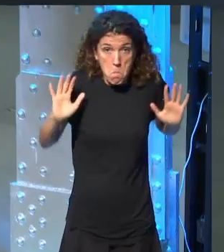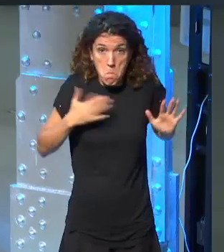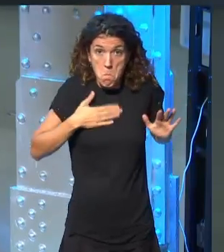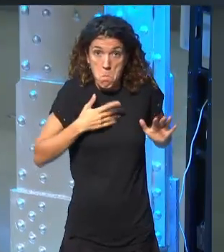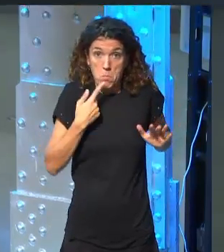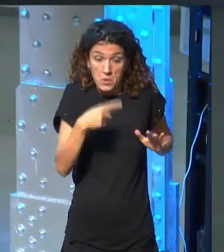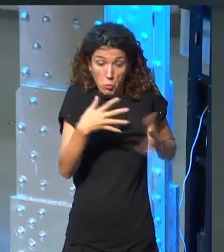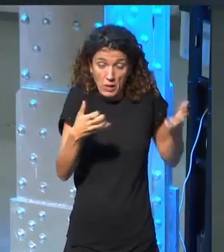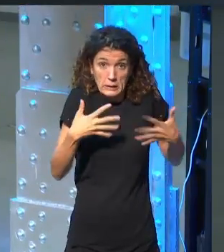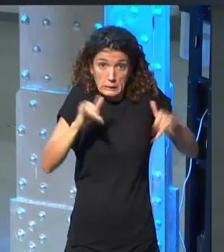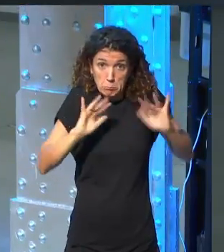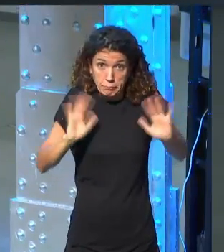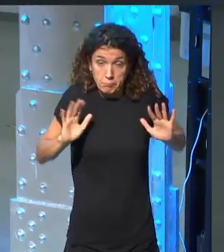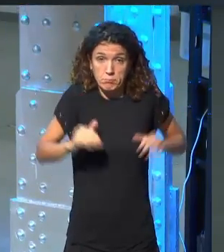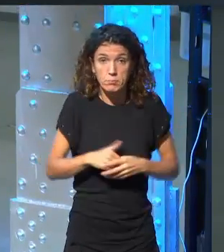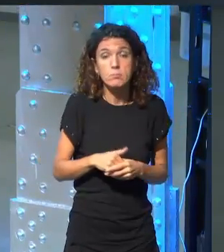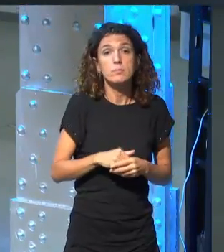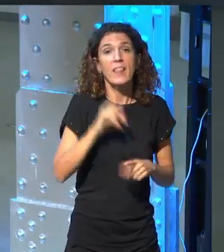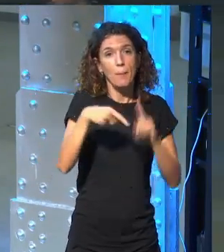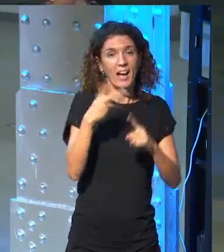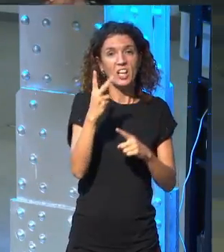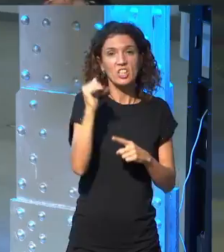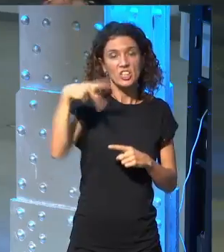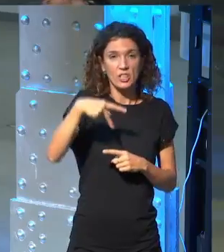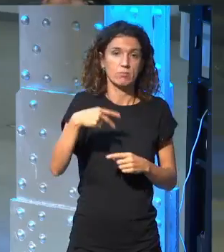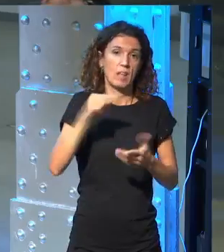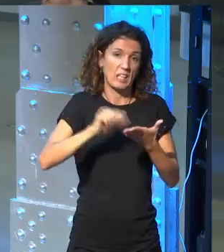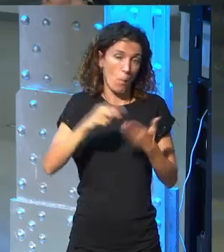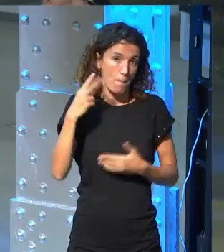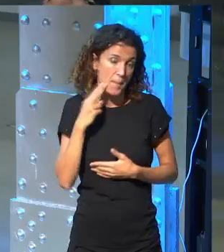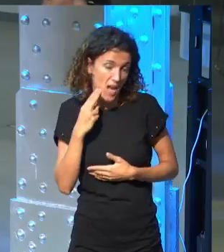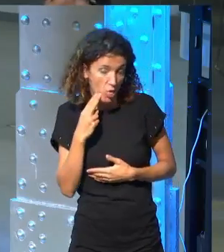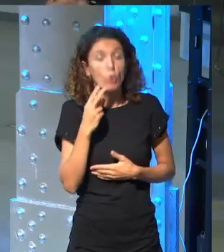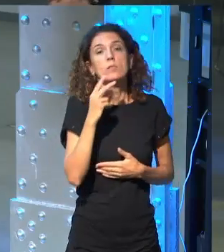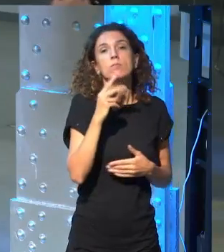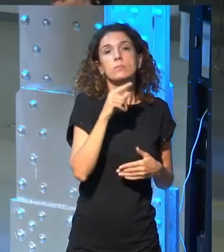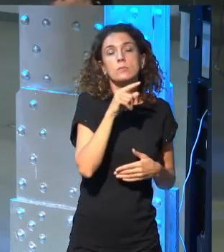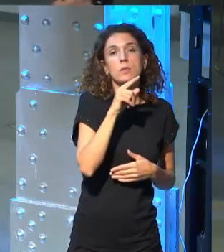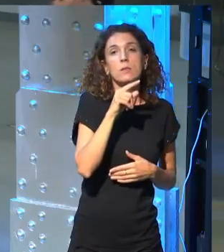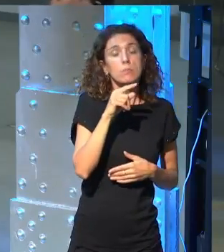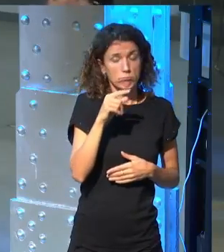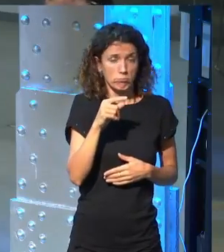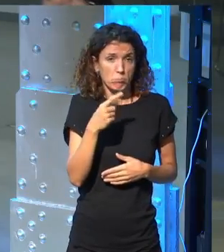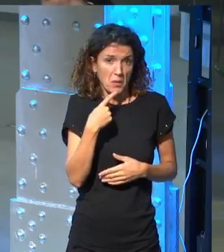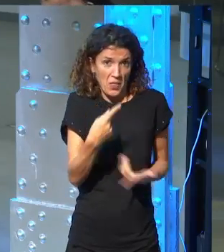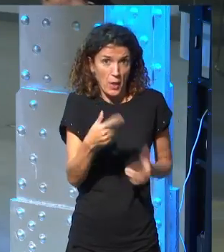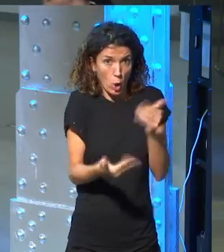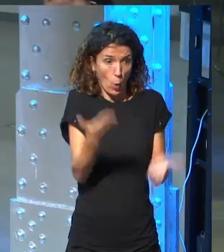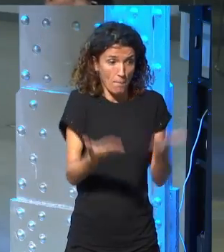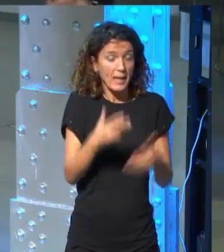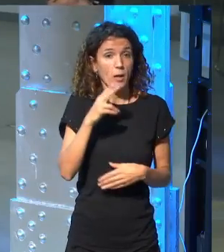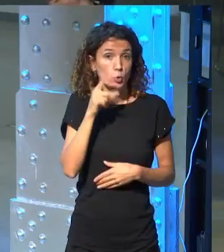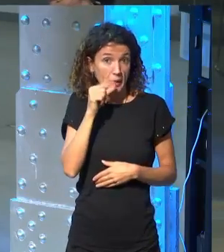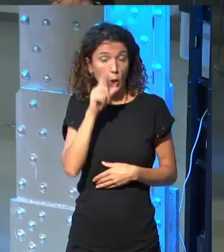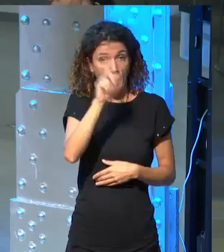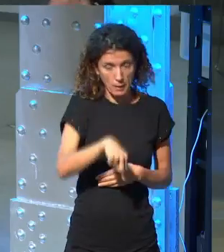en ningún momento he dicho nada de esto. Es como que está... Además, Stephen King es también el Stephen King de Twitter y es un tuitero... Claro, claro, aparte de eso. Sí, sí, sí, perfectamente. Mira, tampoco sigo a